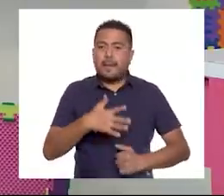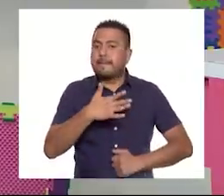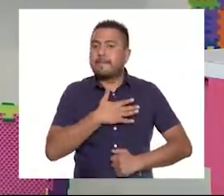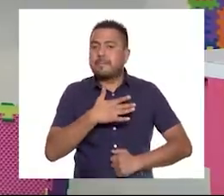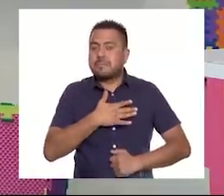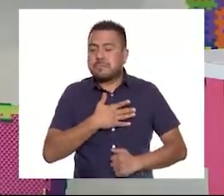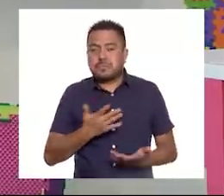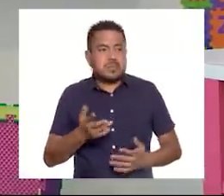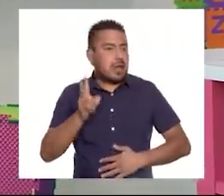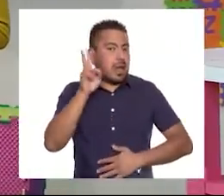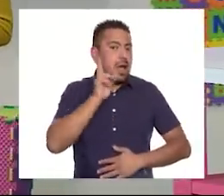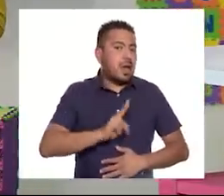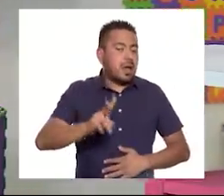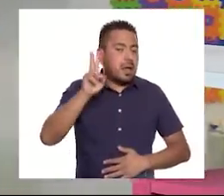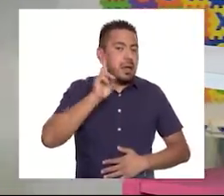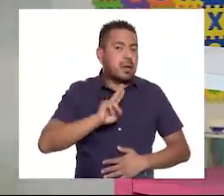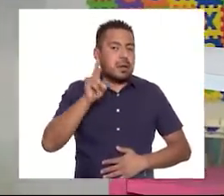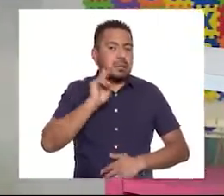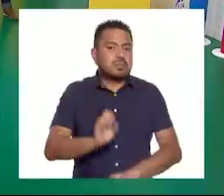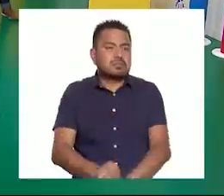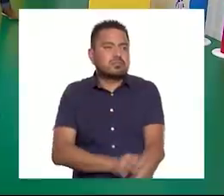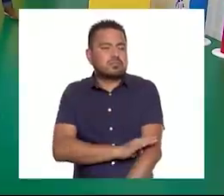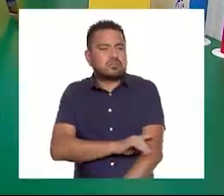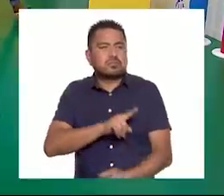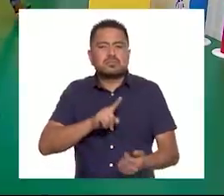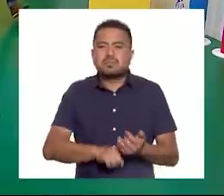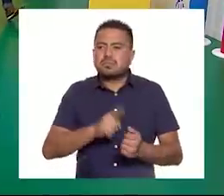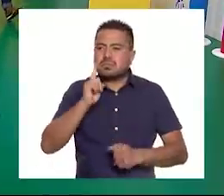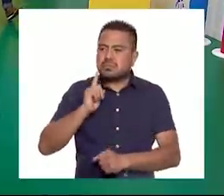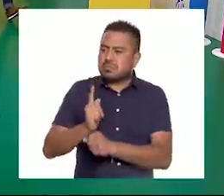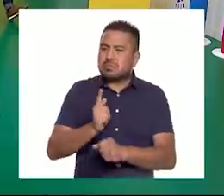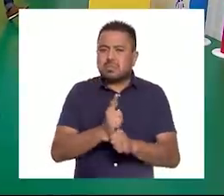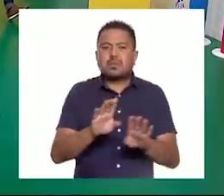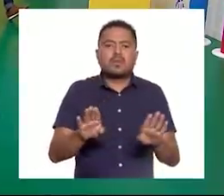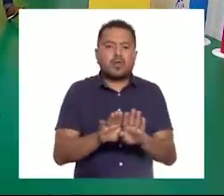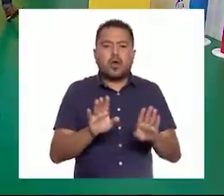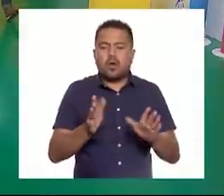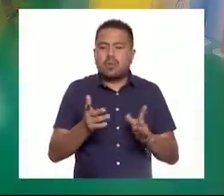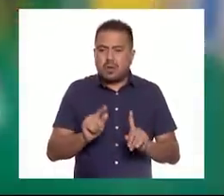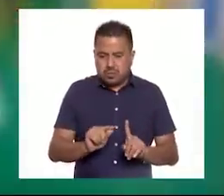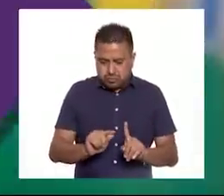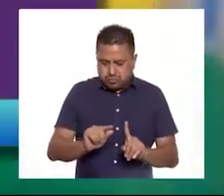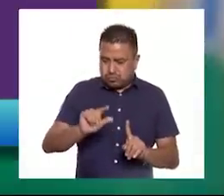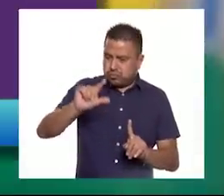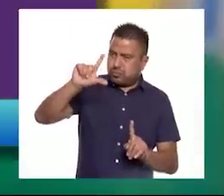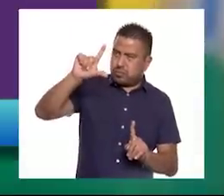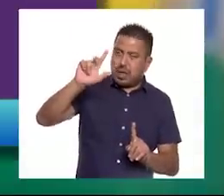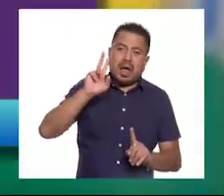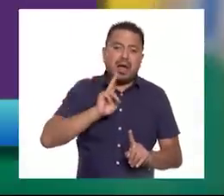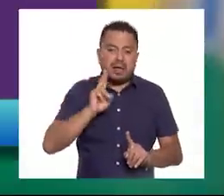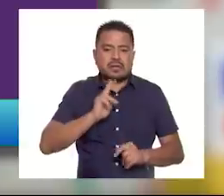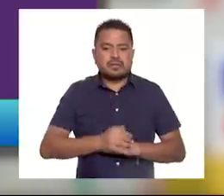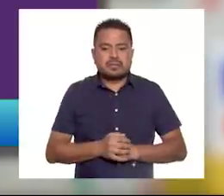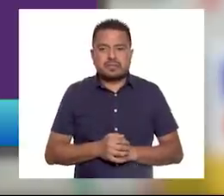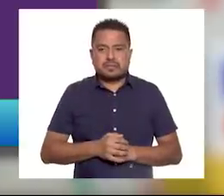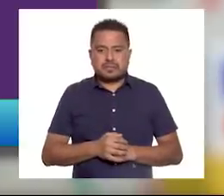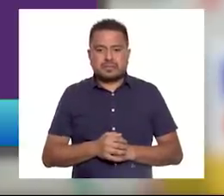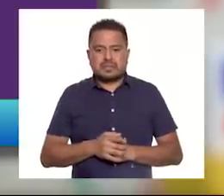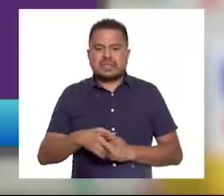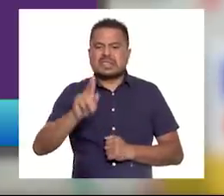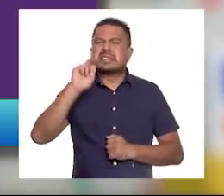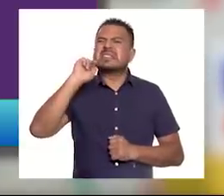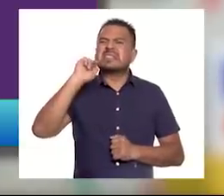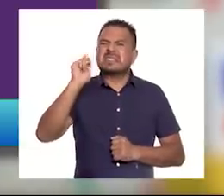A ver, vamos a ver del emocionómetro, Mariana, para ver cómo quedaría. Ah, perfecto. ¿Pero qué